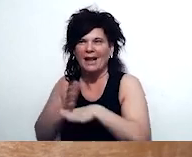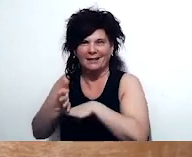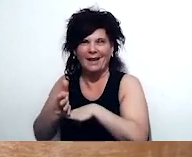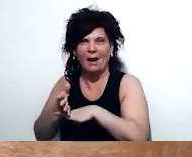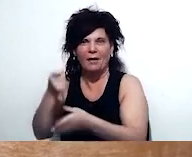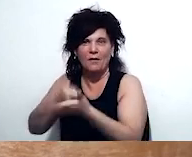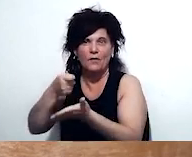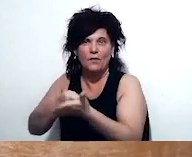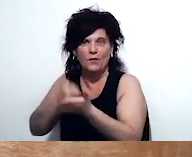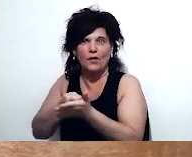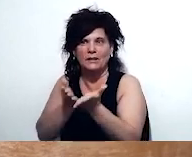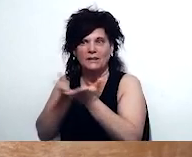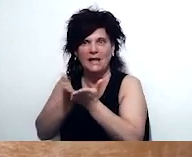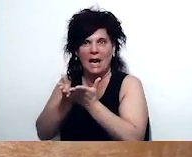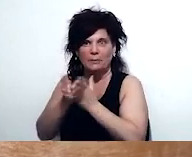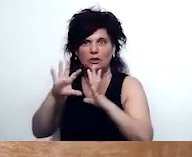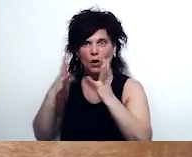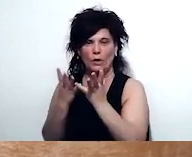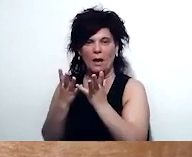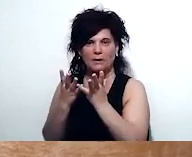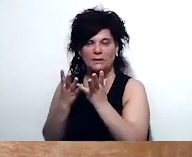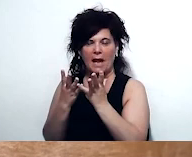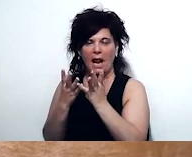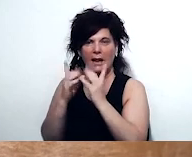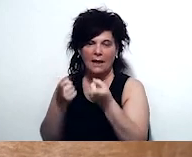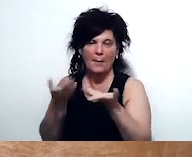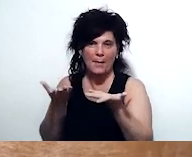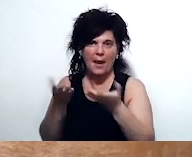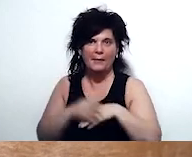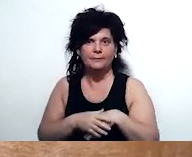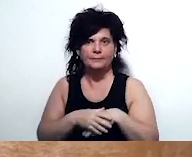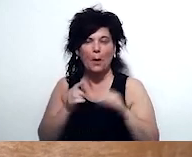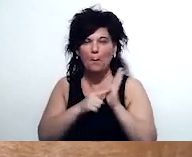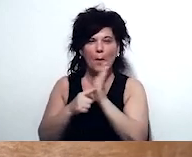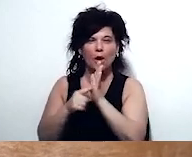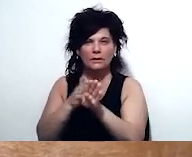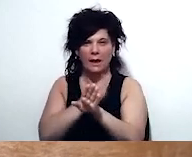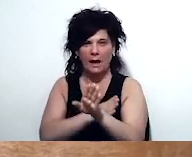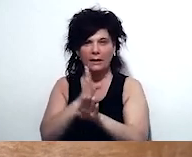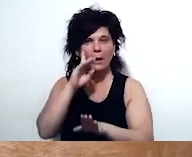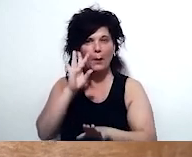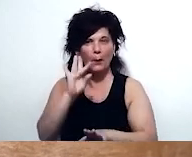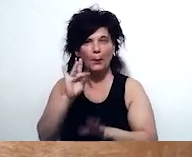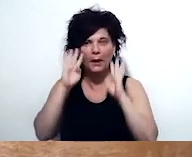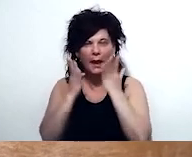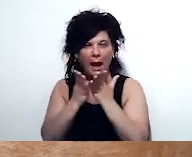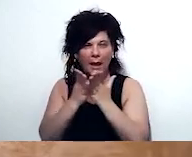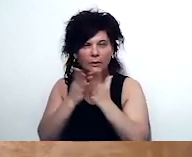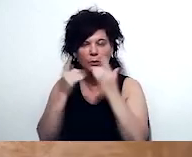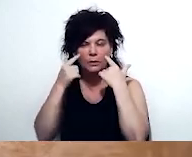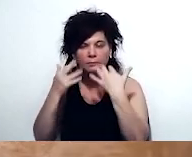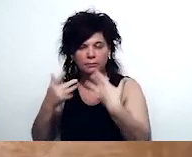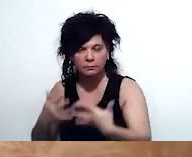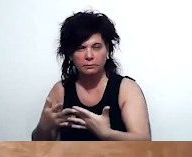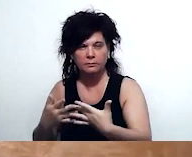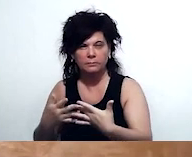universal. También pueden tomar fondos de cooperación internacional y regional. Lo que les mostré recién, que el BID hace estudios y CEPAL hace estudios,